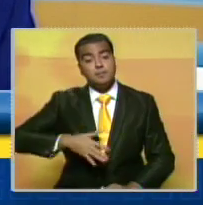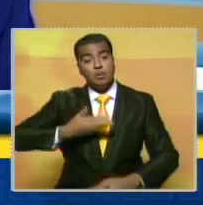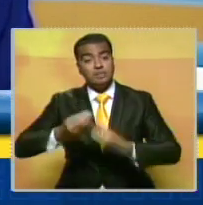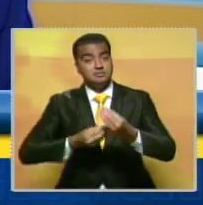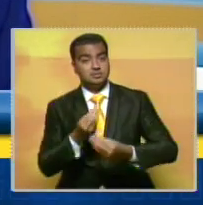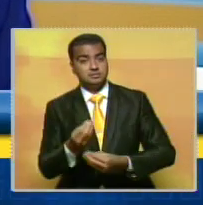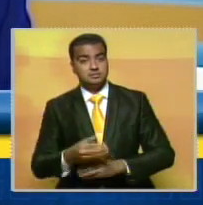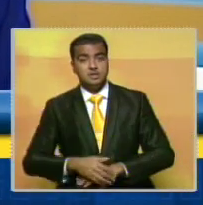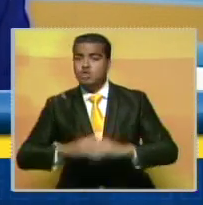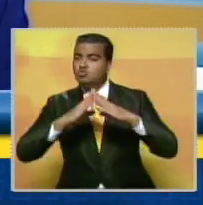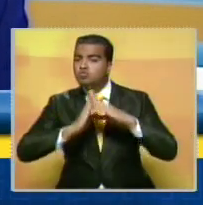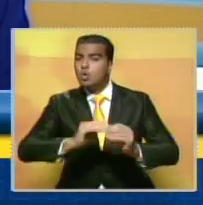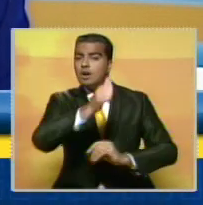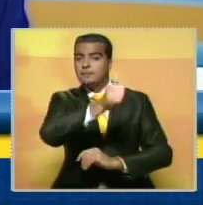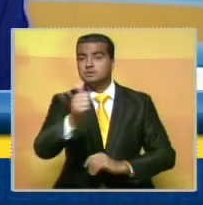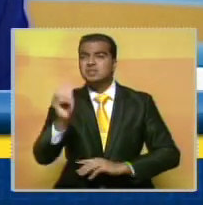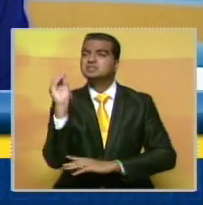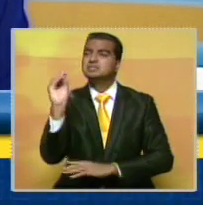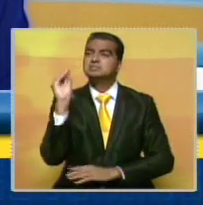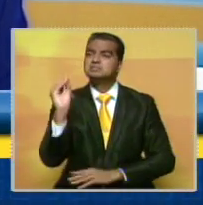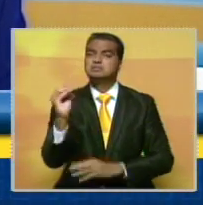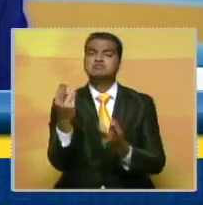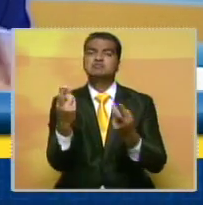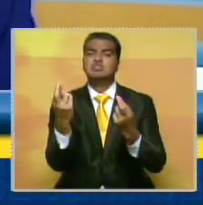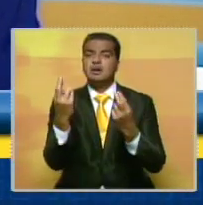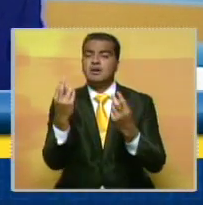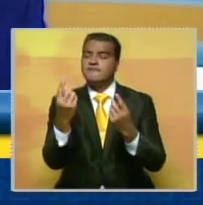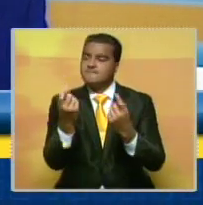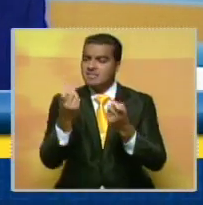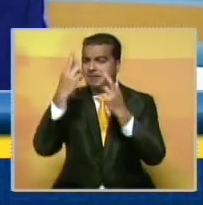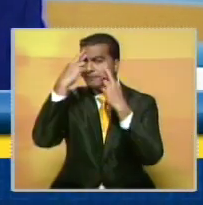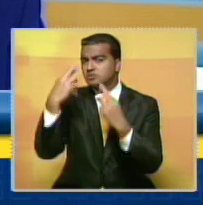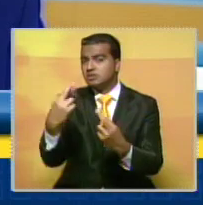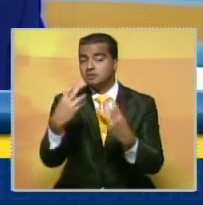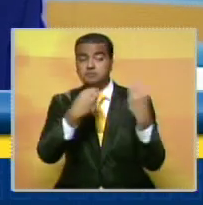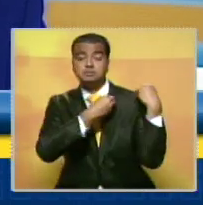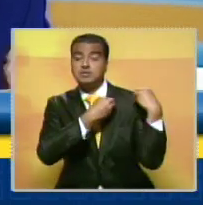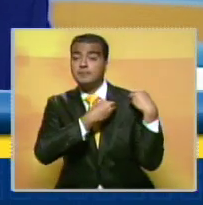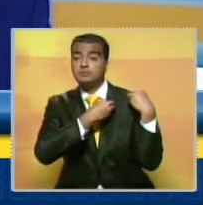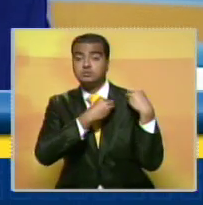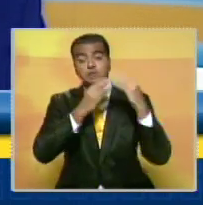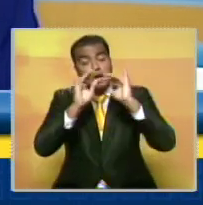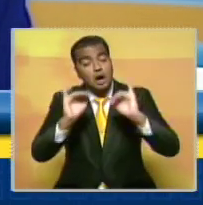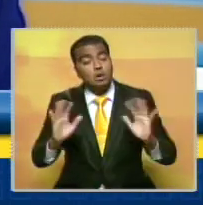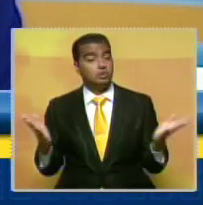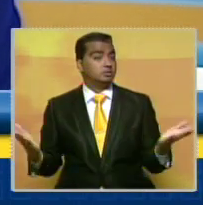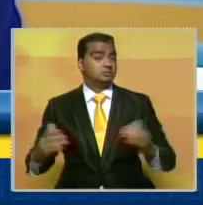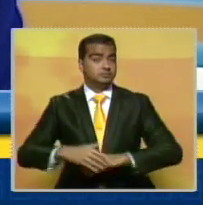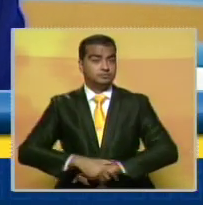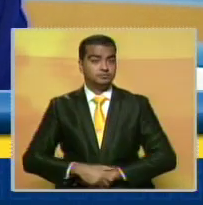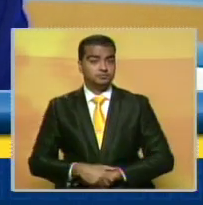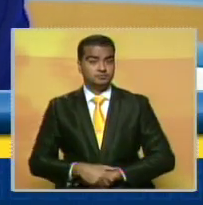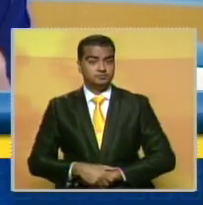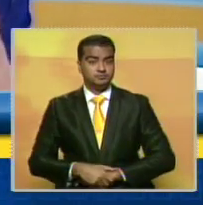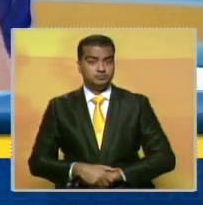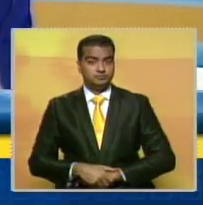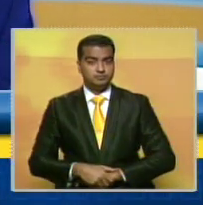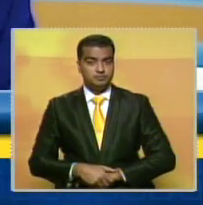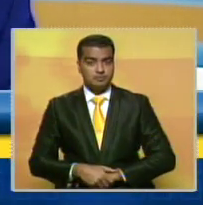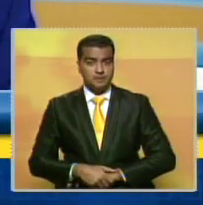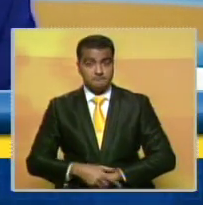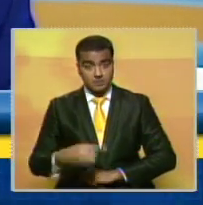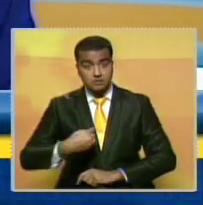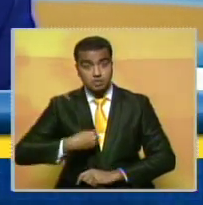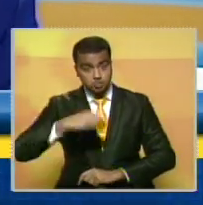Todos aquellos que hagan llamados irresponsables tienen que asumir las consecuencias de eso. Y por eso